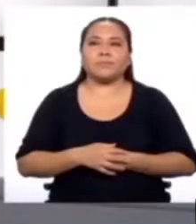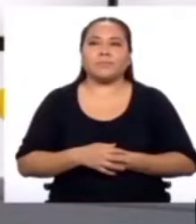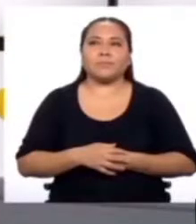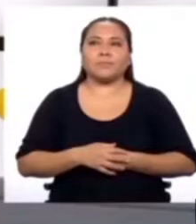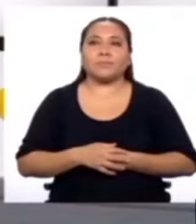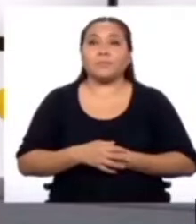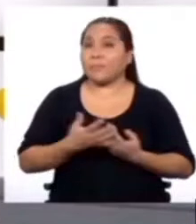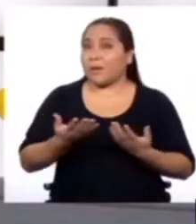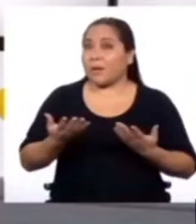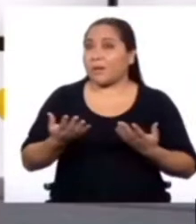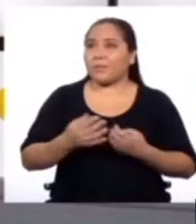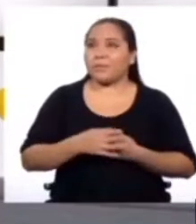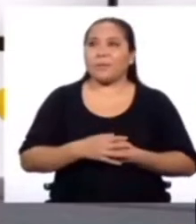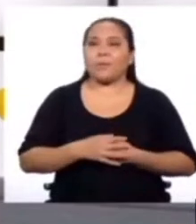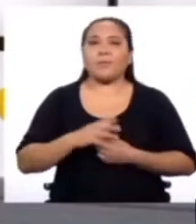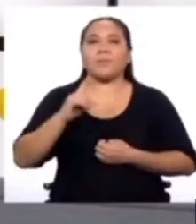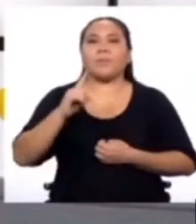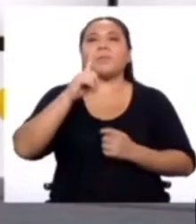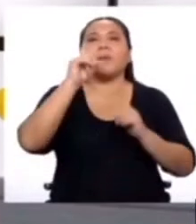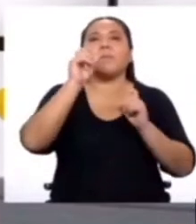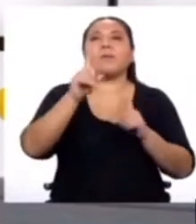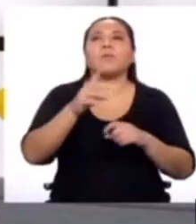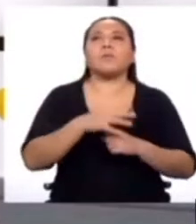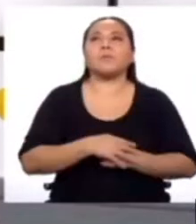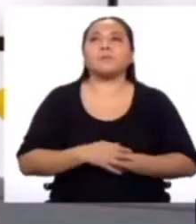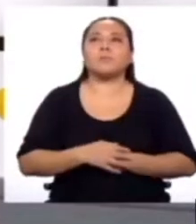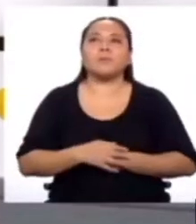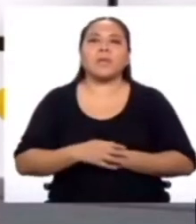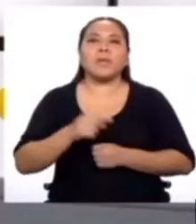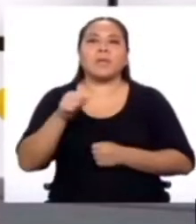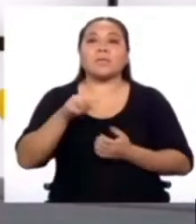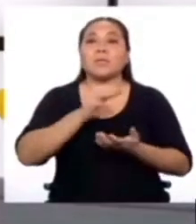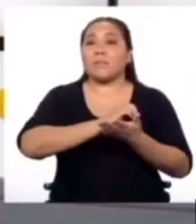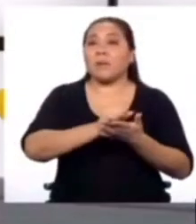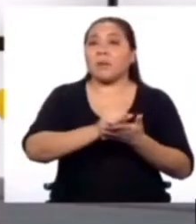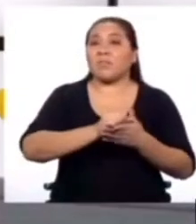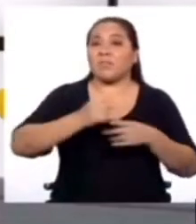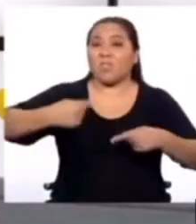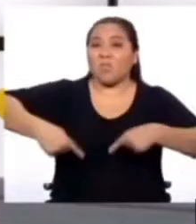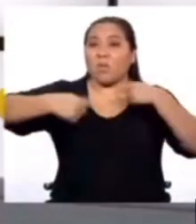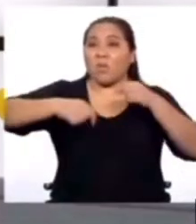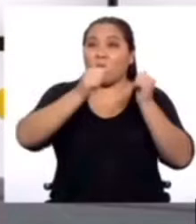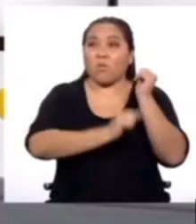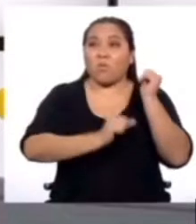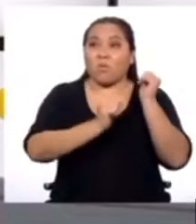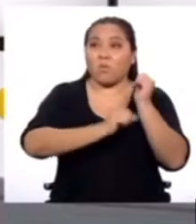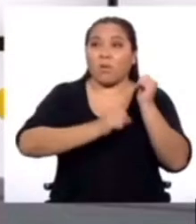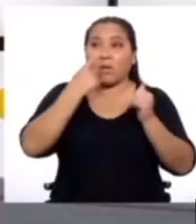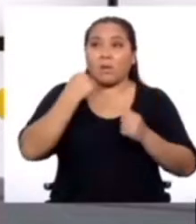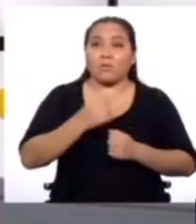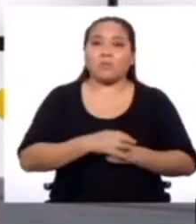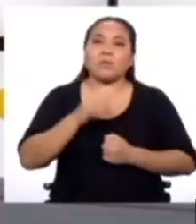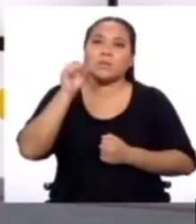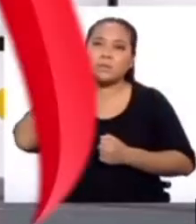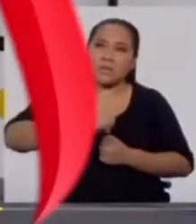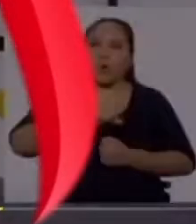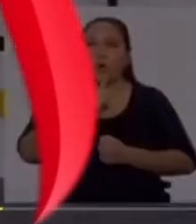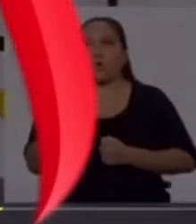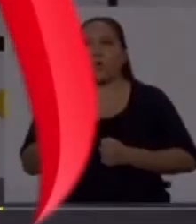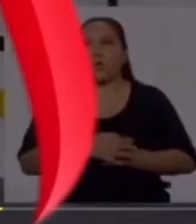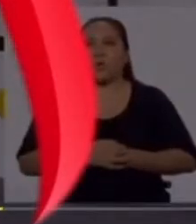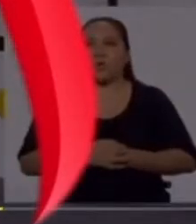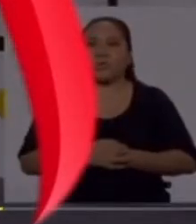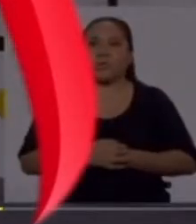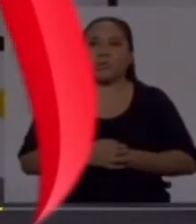Hola chicos, hoy les traigo un tip de cómo activar y desactivar los comentarios en tu celular. Mira, pasan a la parte superior y van a ver